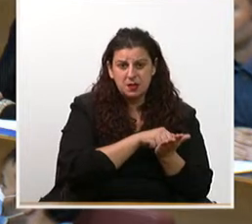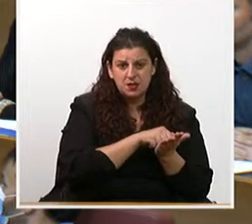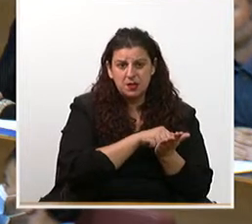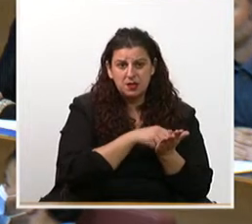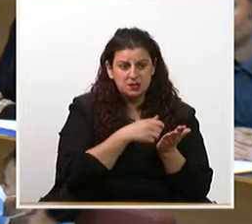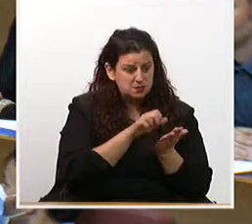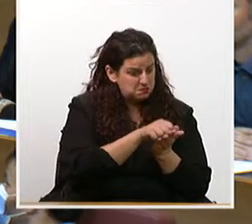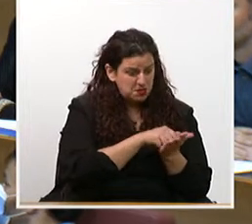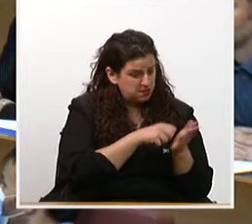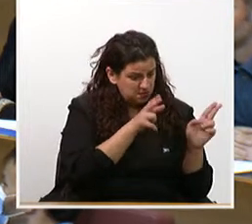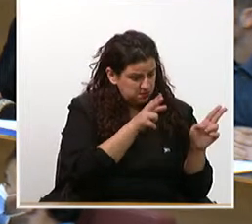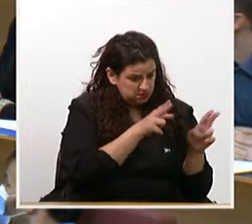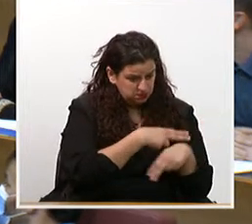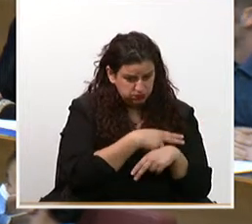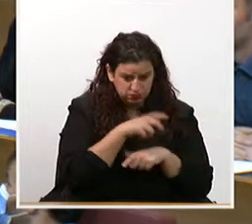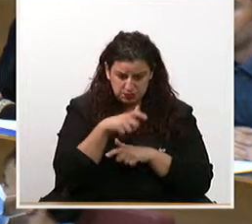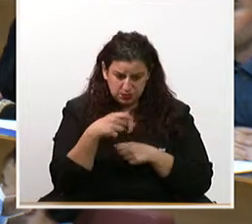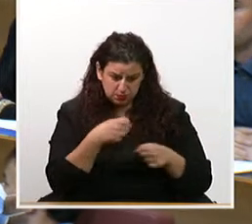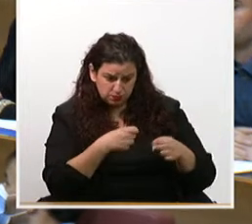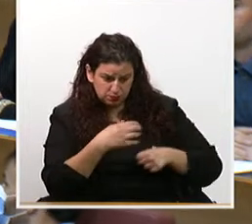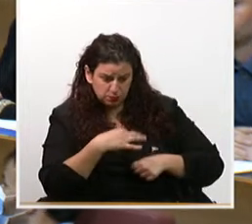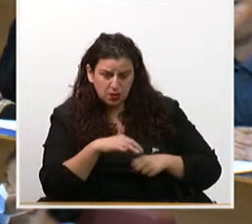quear personal